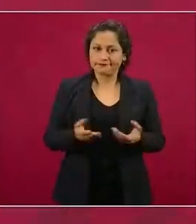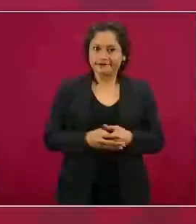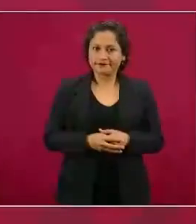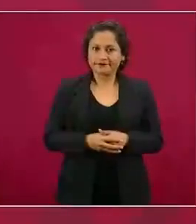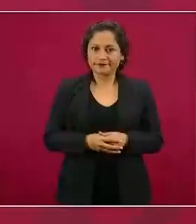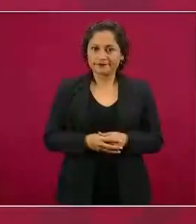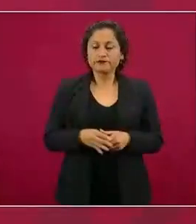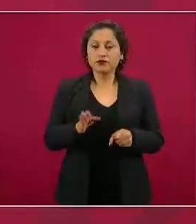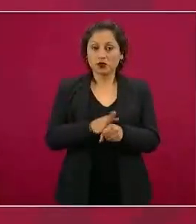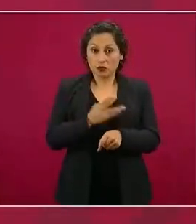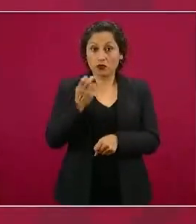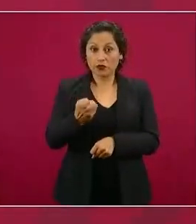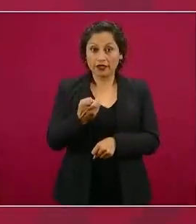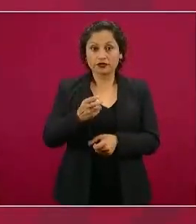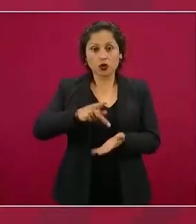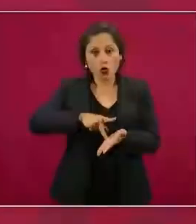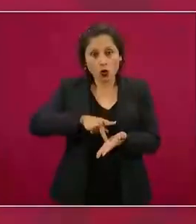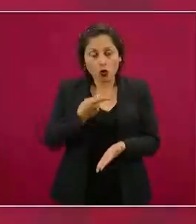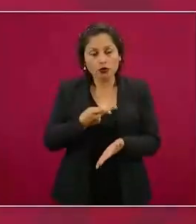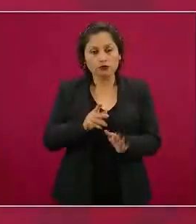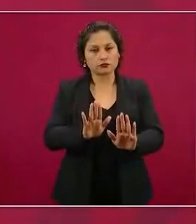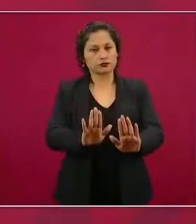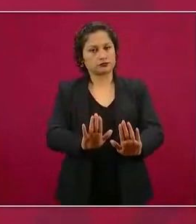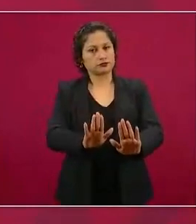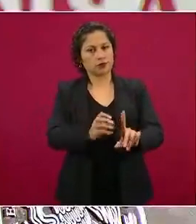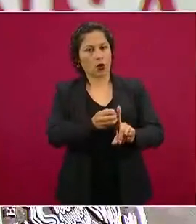tenemos que poner orden.